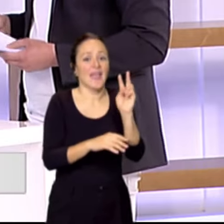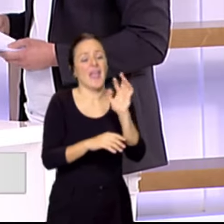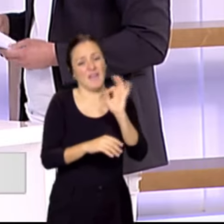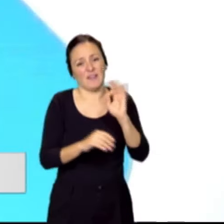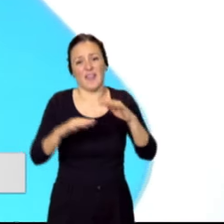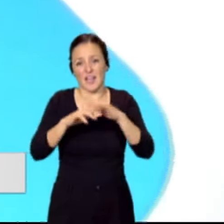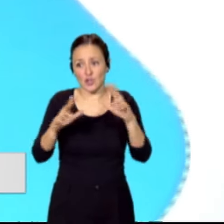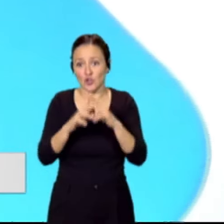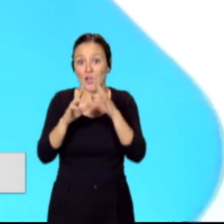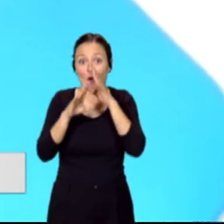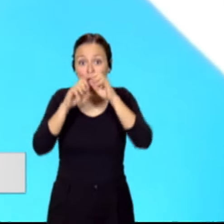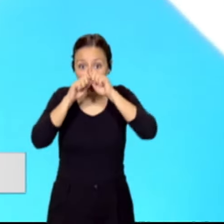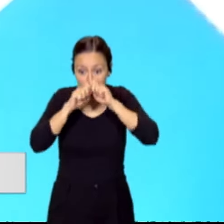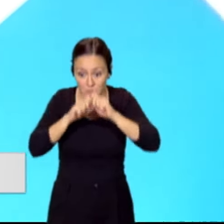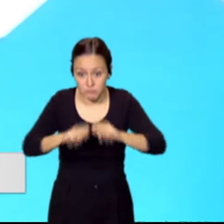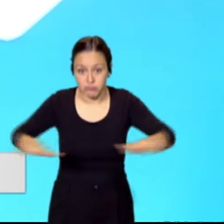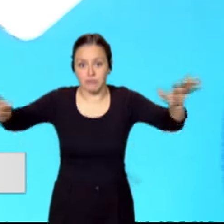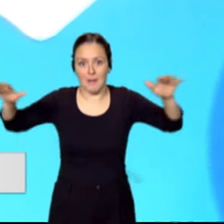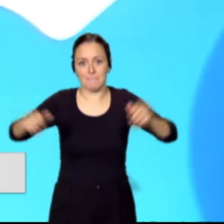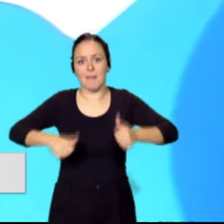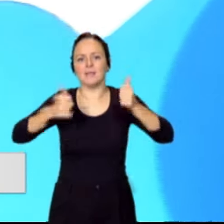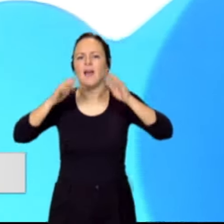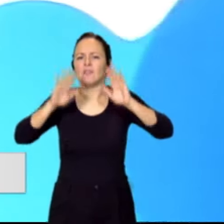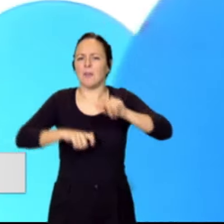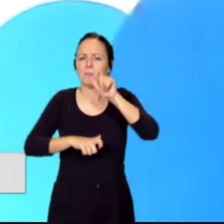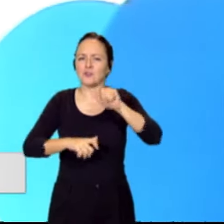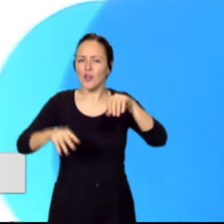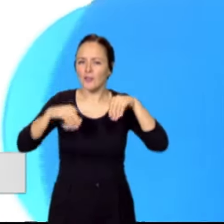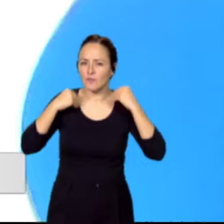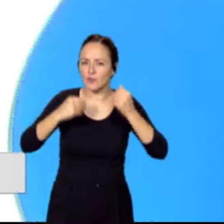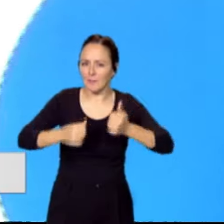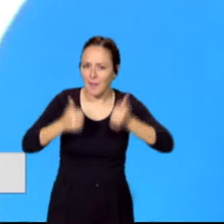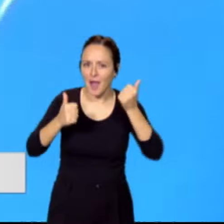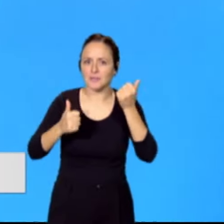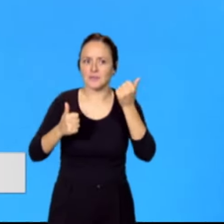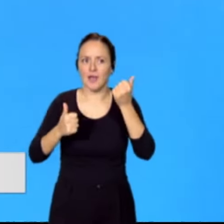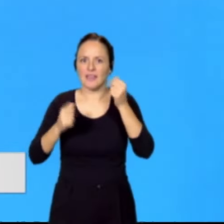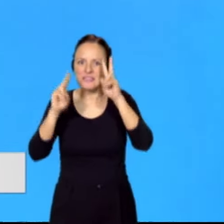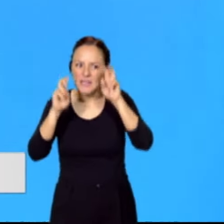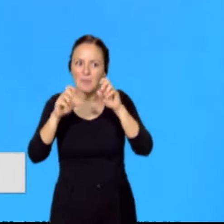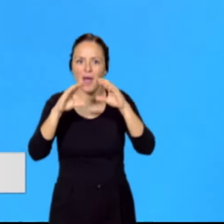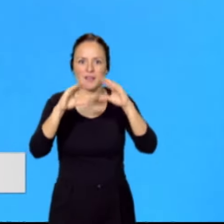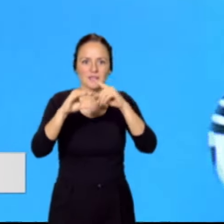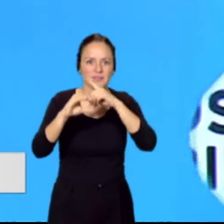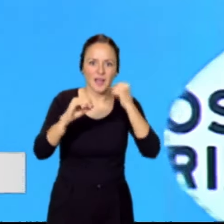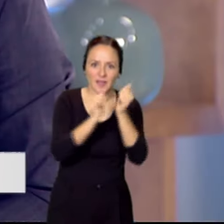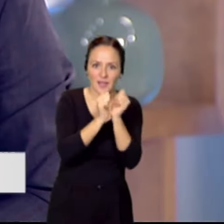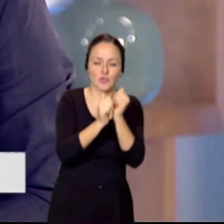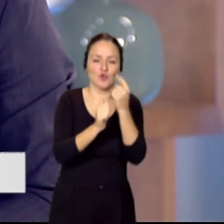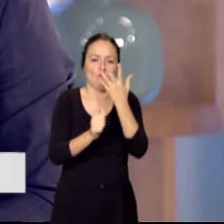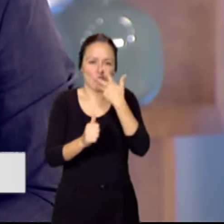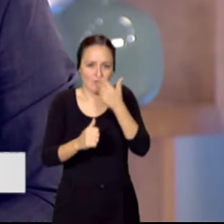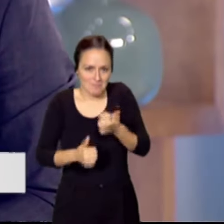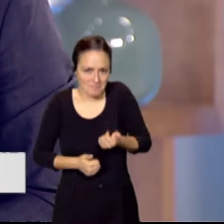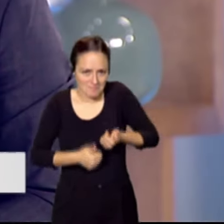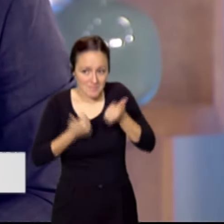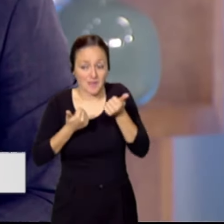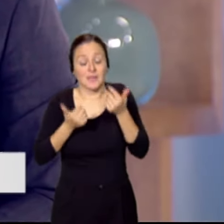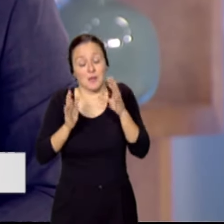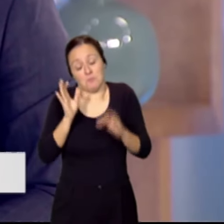hoy hace que la gente disfrute más tenga más conocimiento y obviamente eh afortunadamente eh siguan